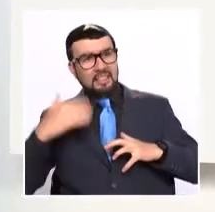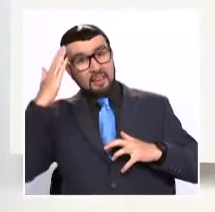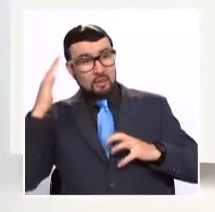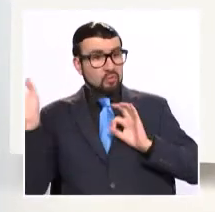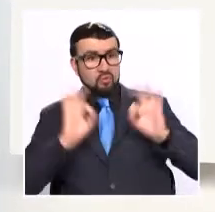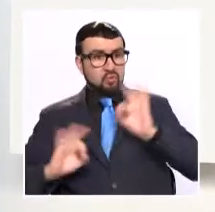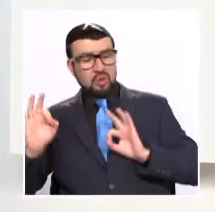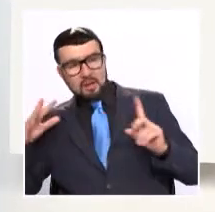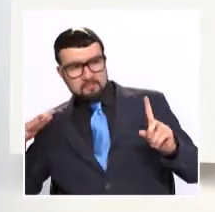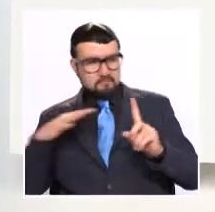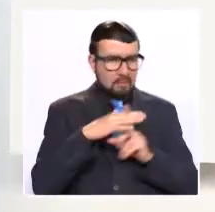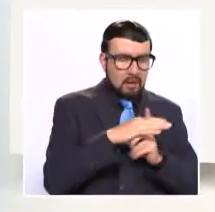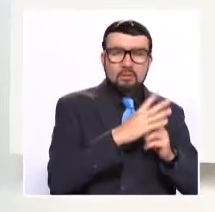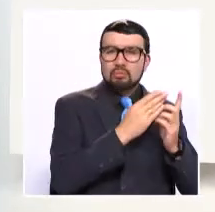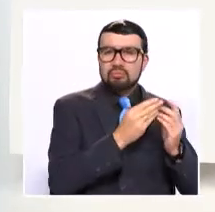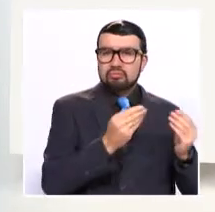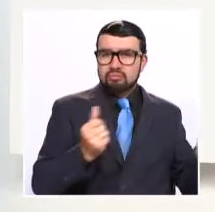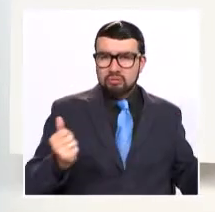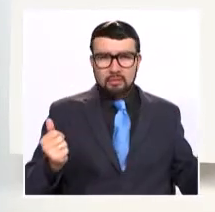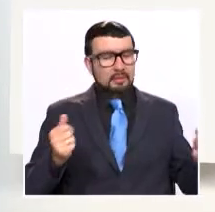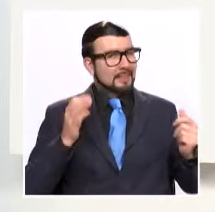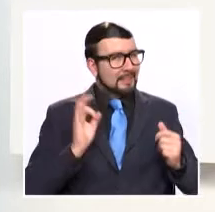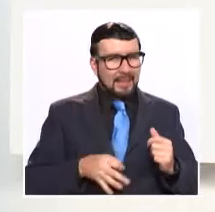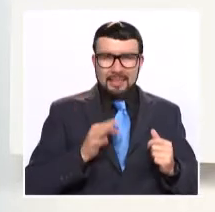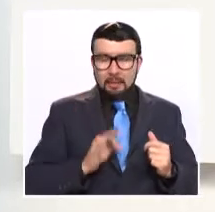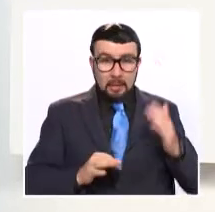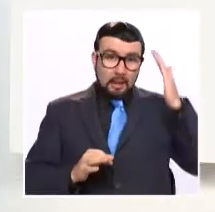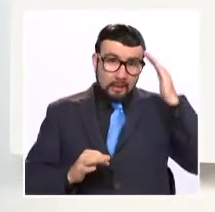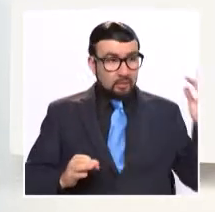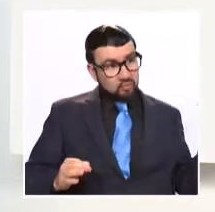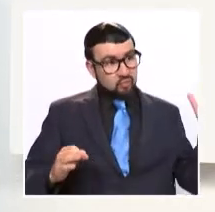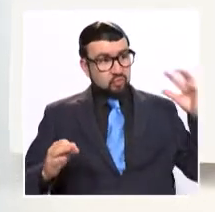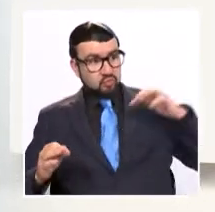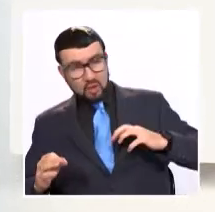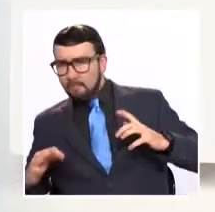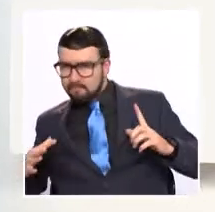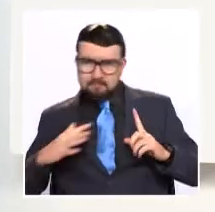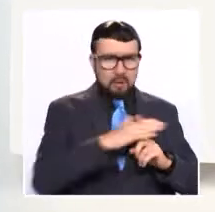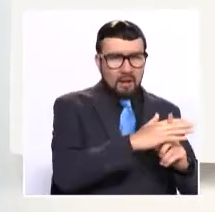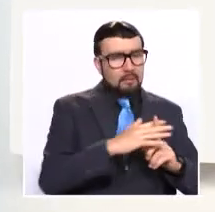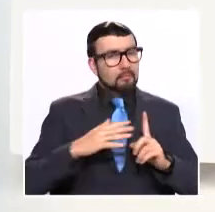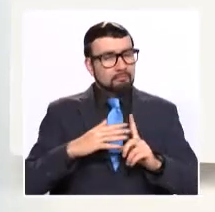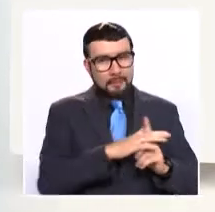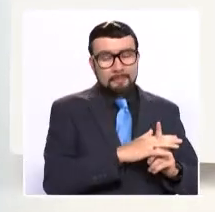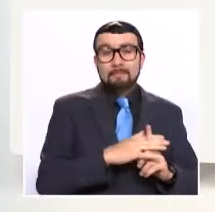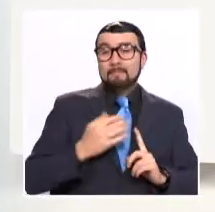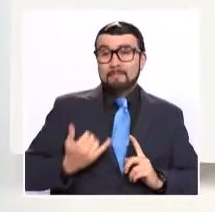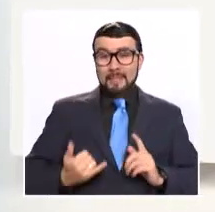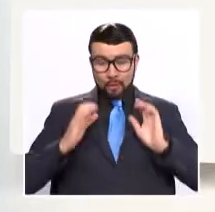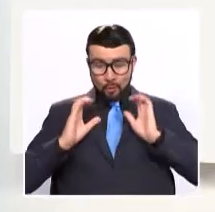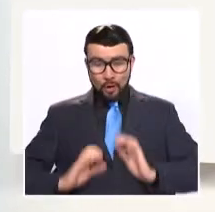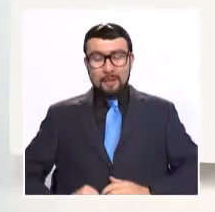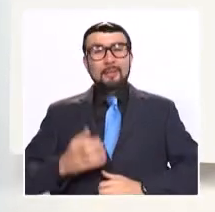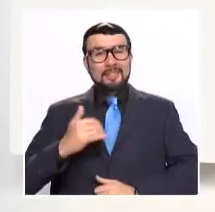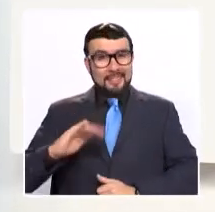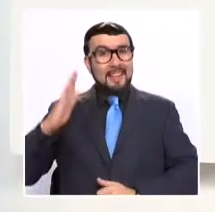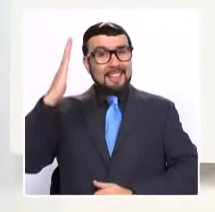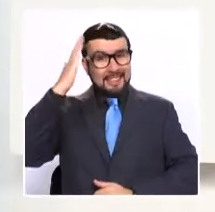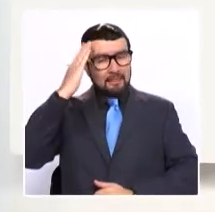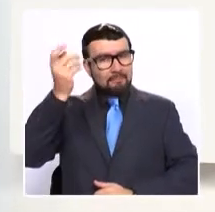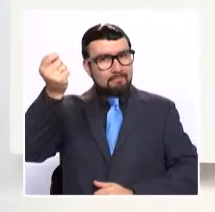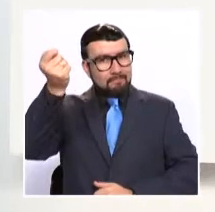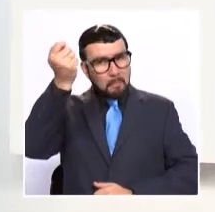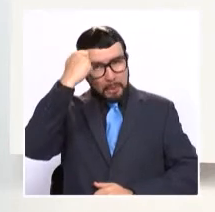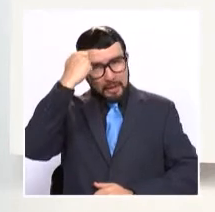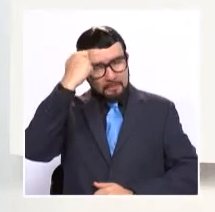esas proteínas que tienen algunos microorganismos, y de esa manera se genera una memoria, el organismo genera una respuesta, una